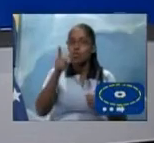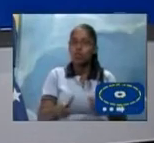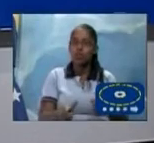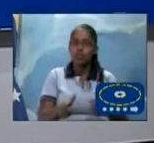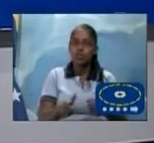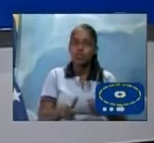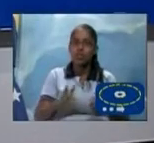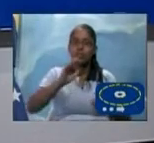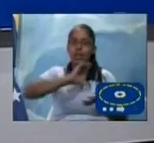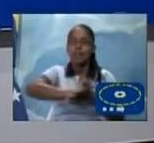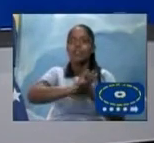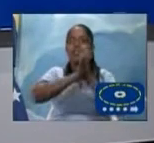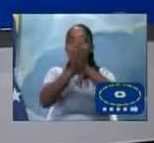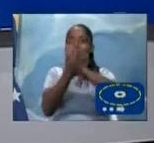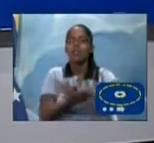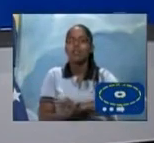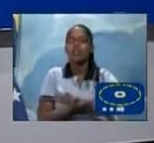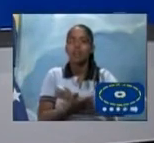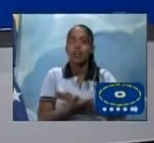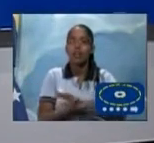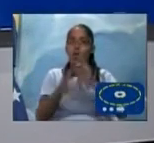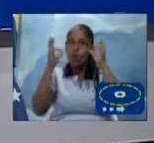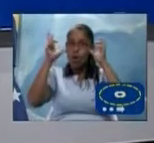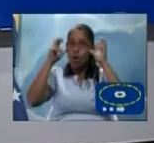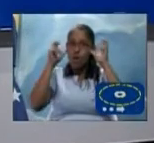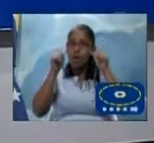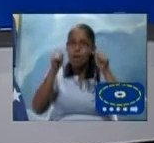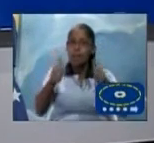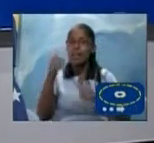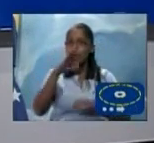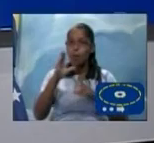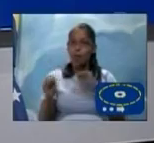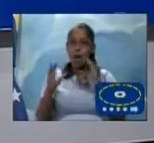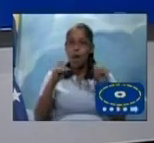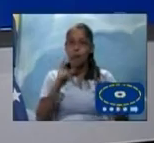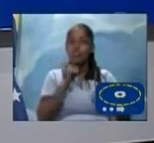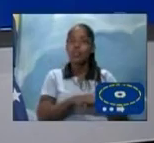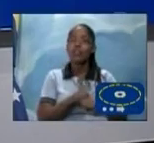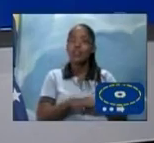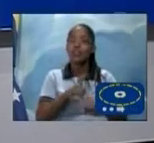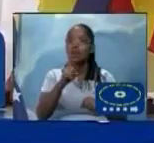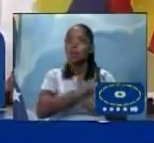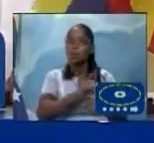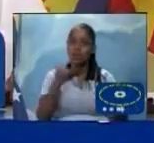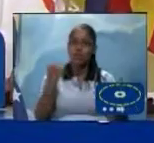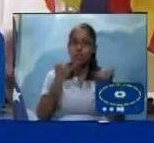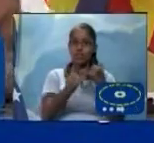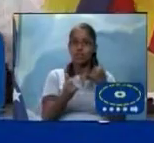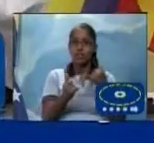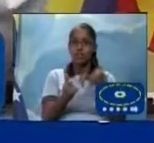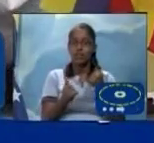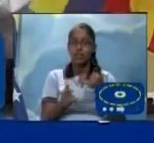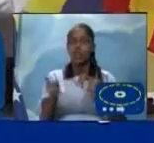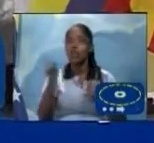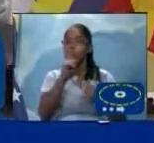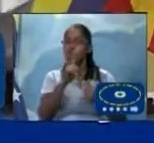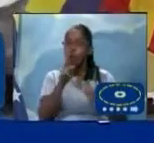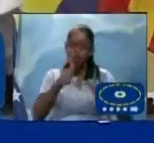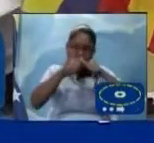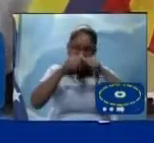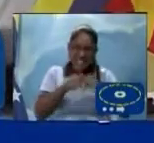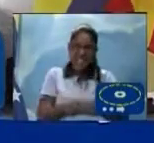sea derribada. Oiga, estamos hablando del tiempo del fin. No